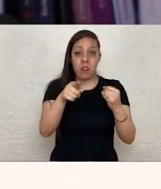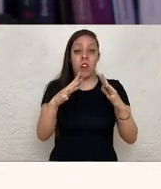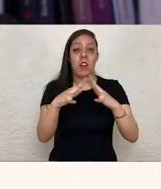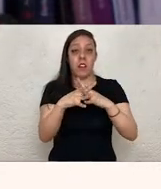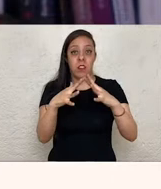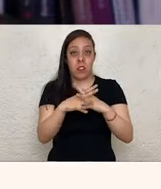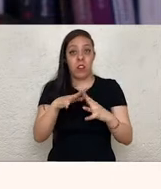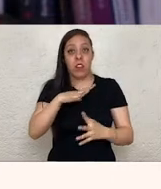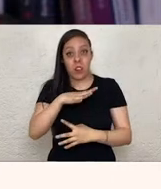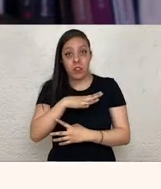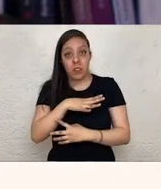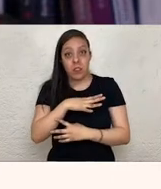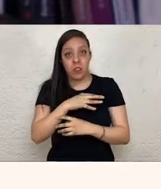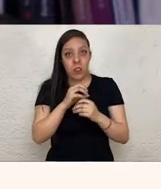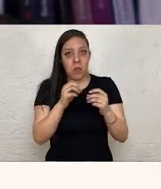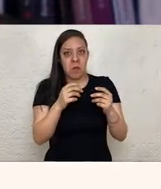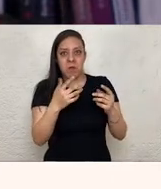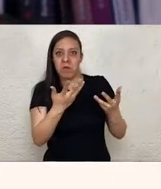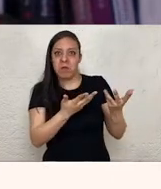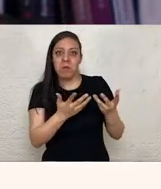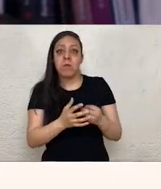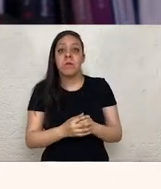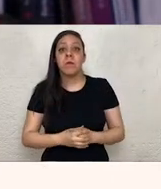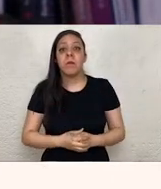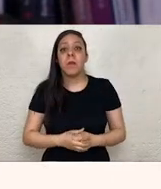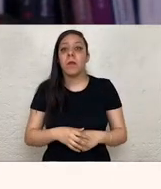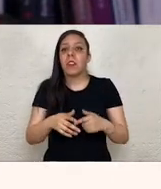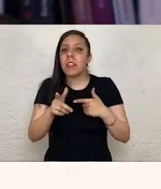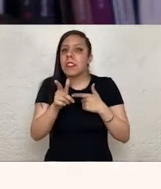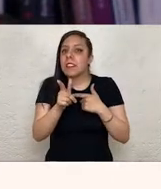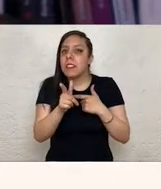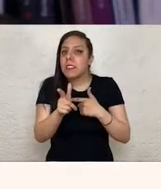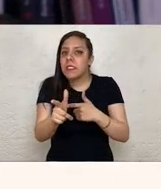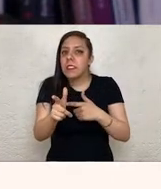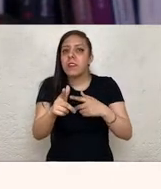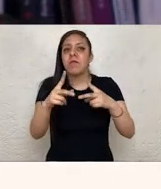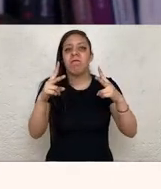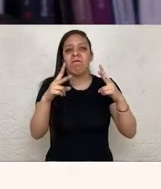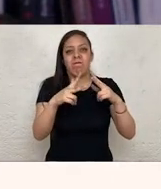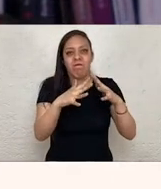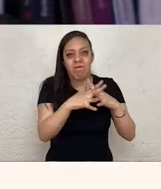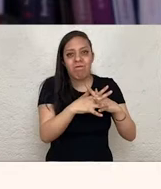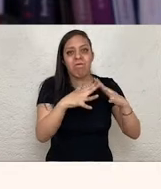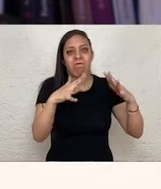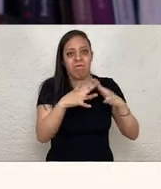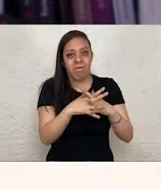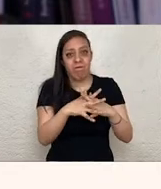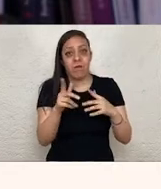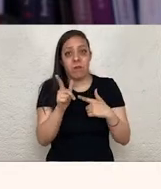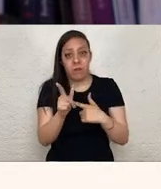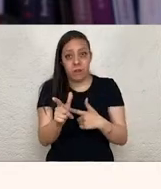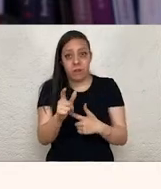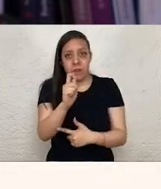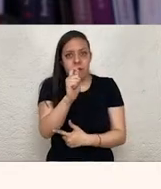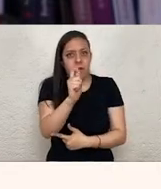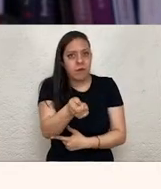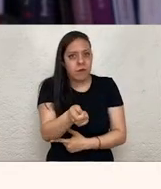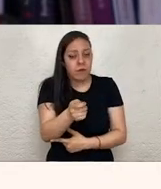esa guerra que estalla es una guerra que todavía está en curso. Es decir,